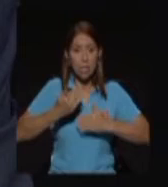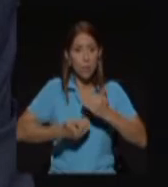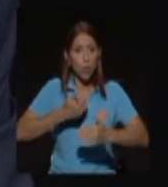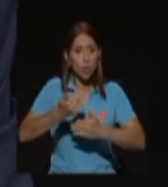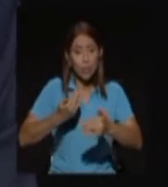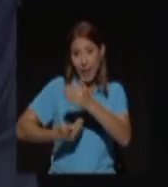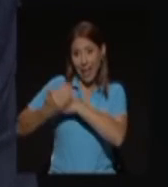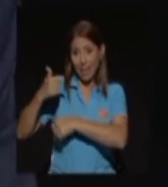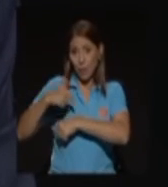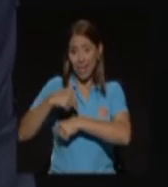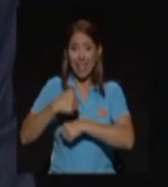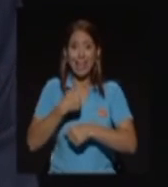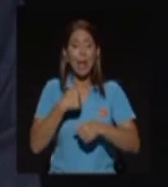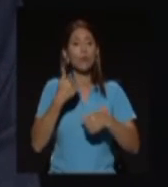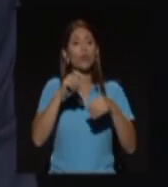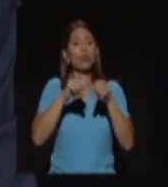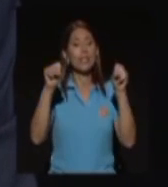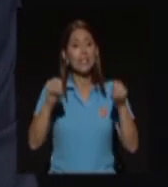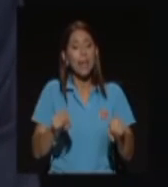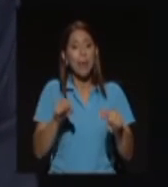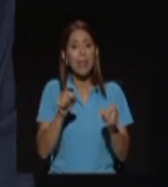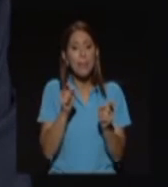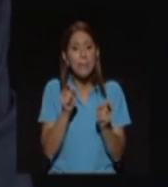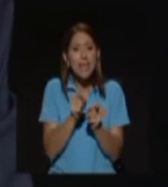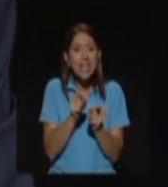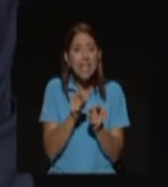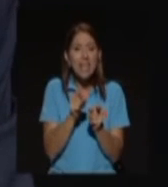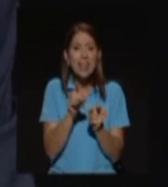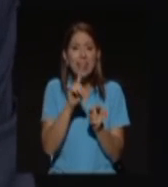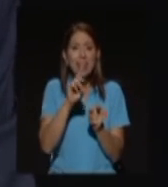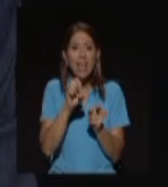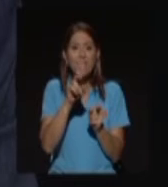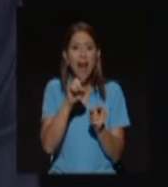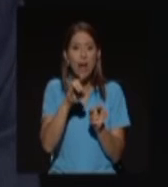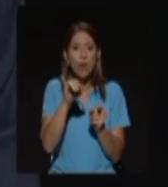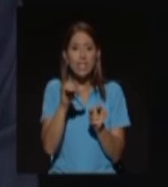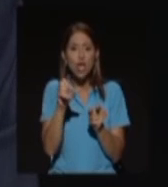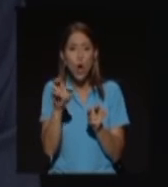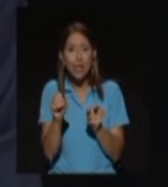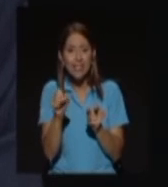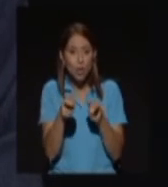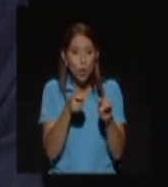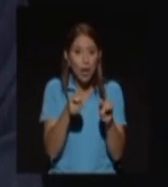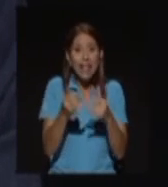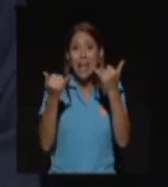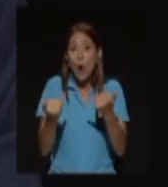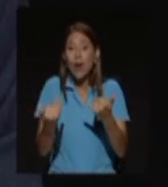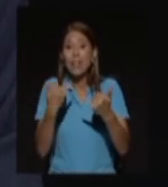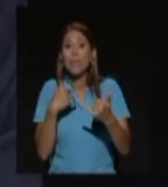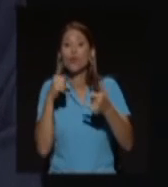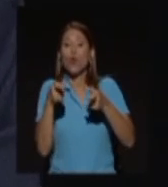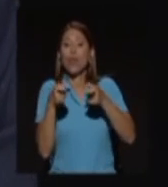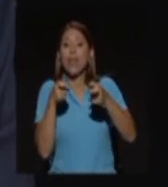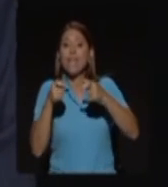un sistema de mini devaluaciones controladas, ahora tenemos uno de flotación, pero en ambos casos el tipo